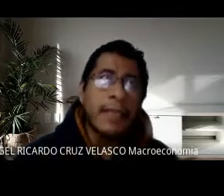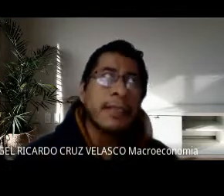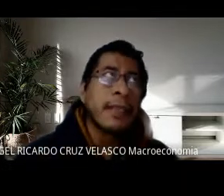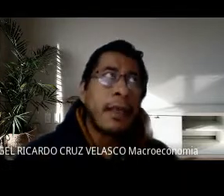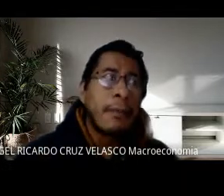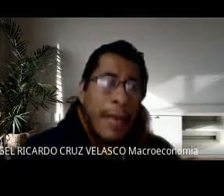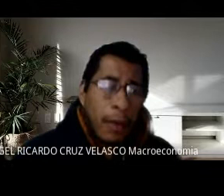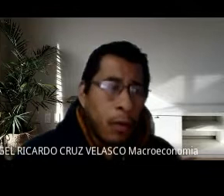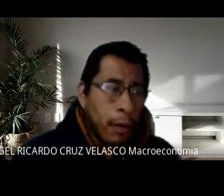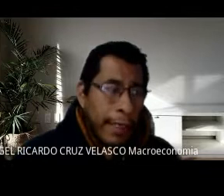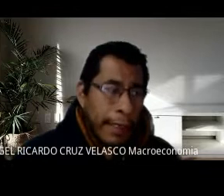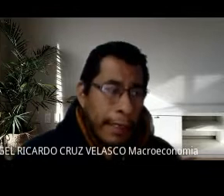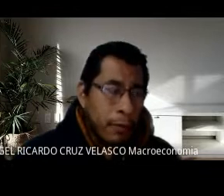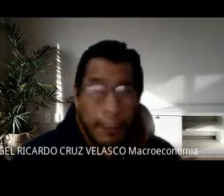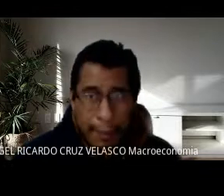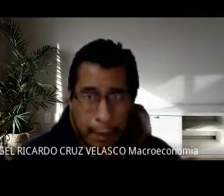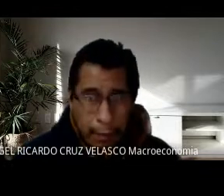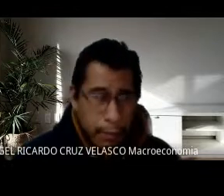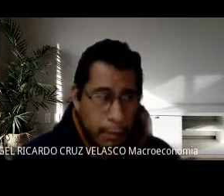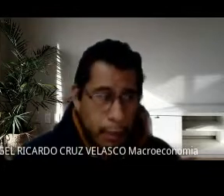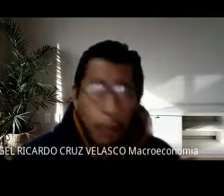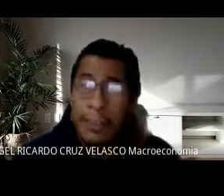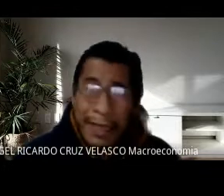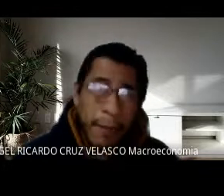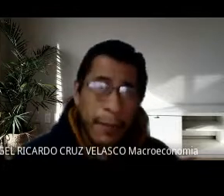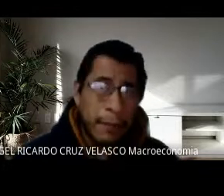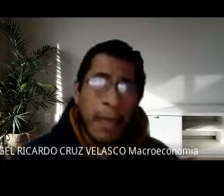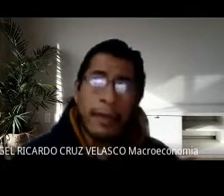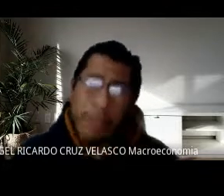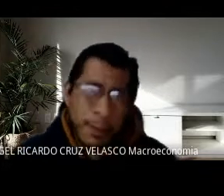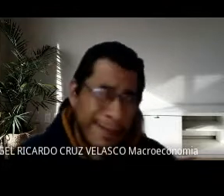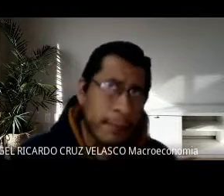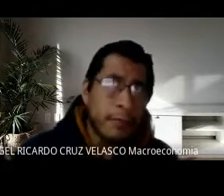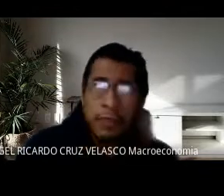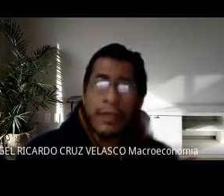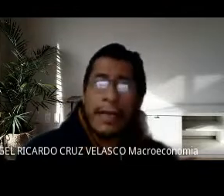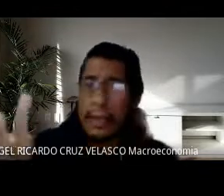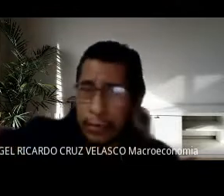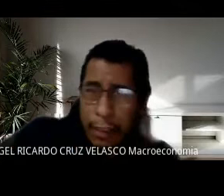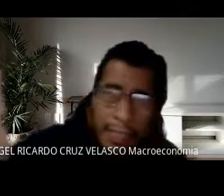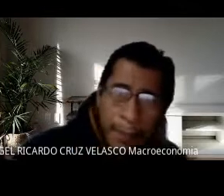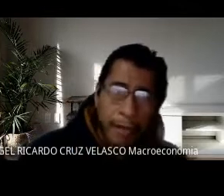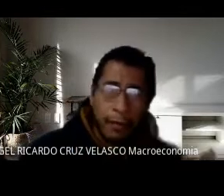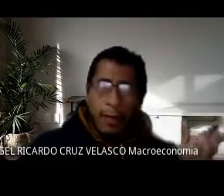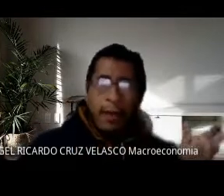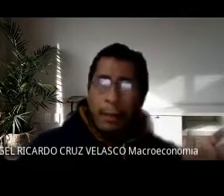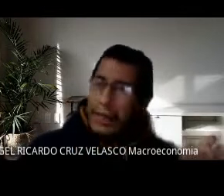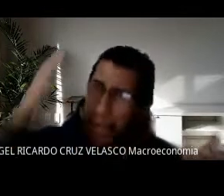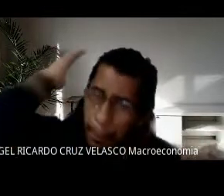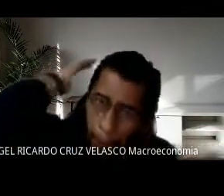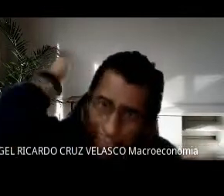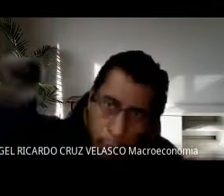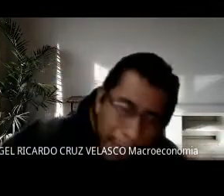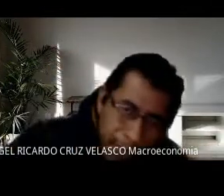país, pero no está fácil. Y luego se viene la pandemia, y no es pretexto, es una realidad, ustedes lo están viendo. La